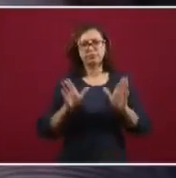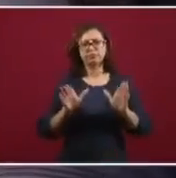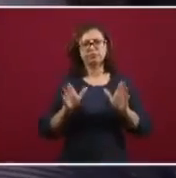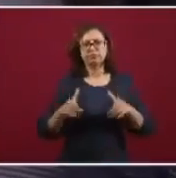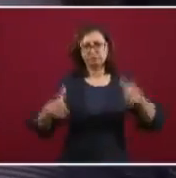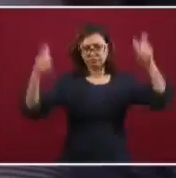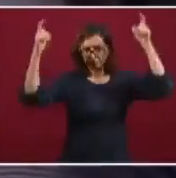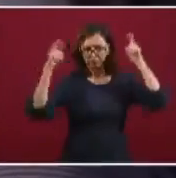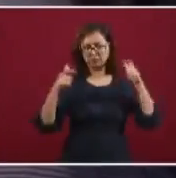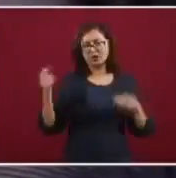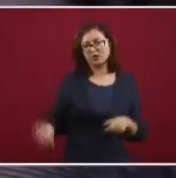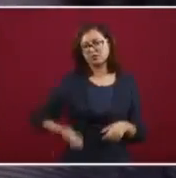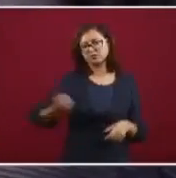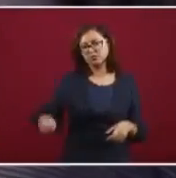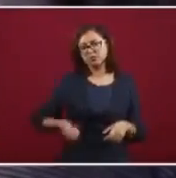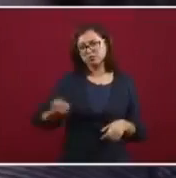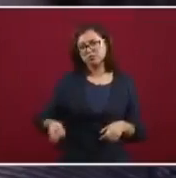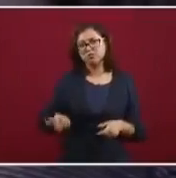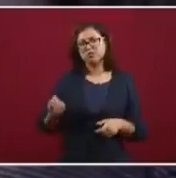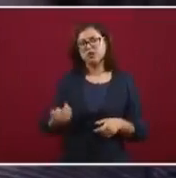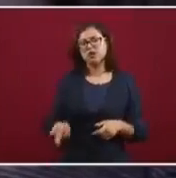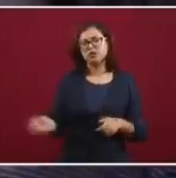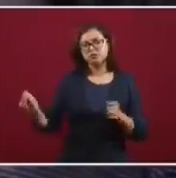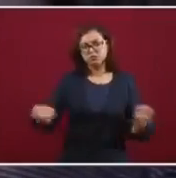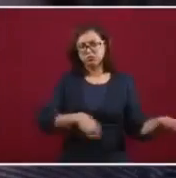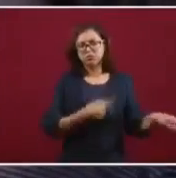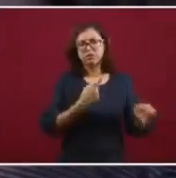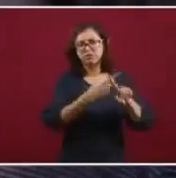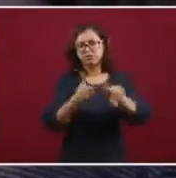la charrería dentro de este lugar?